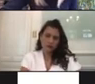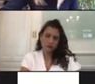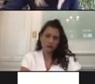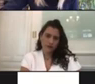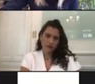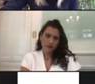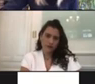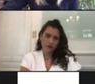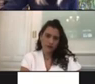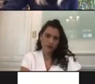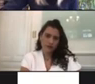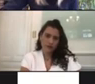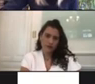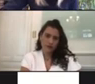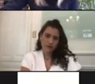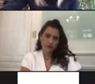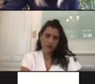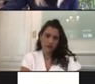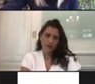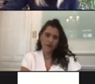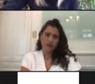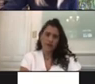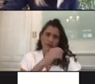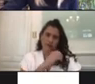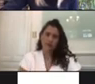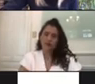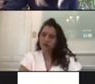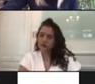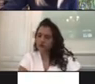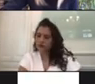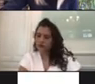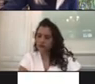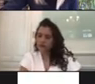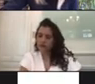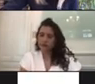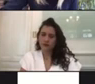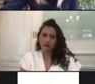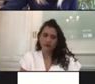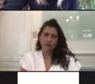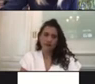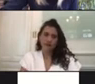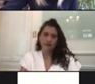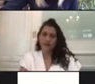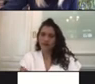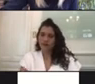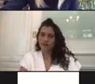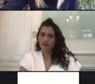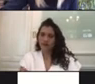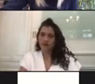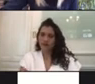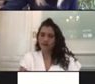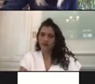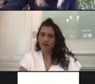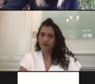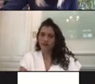las grandes herramientas que ha desarrollado Brand USA, que se llama National Parks, la pueden ustedes también ver en Netflix. Pero en este video explican los